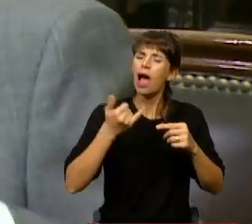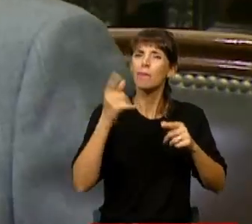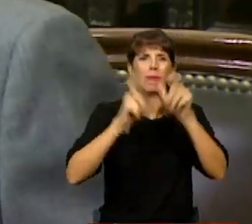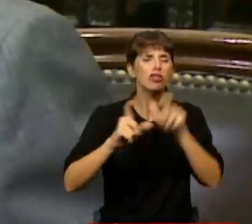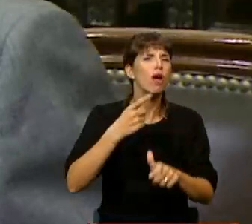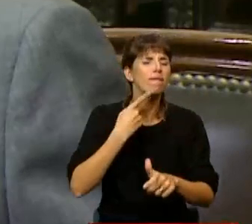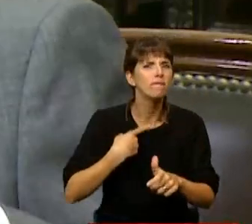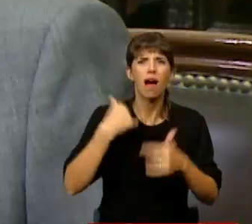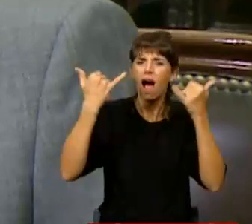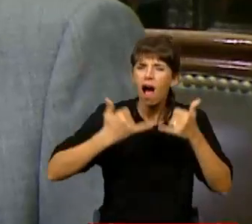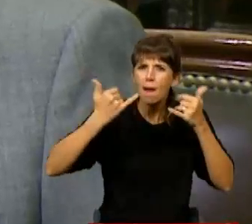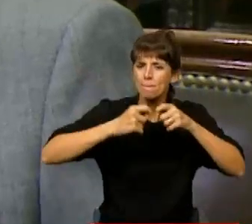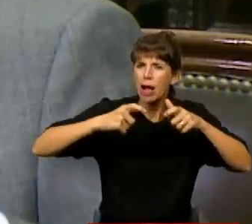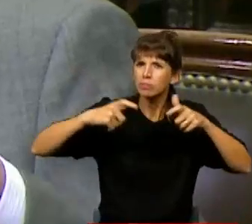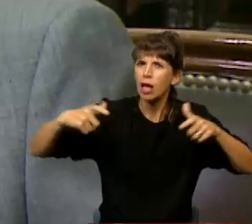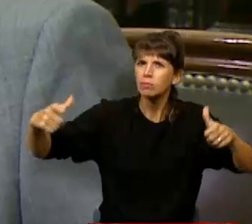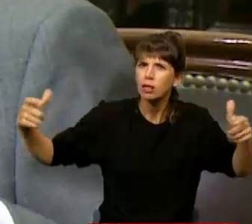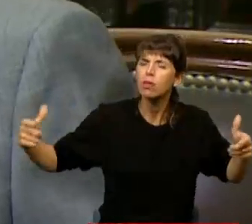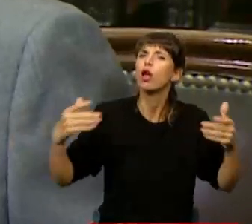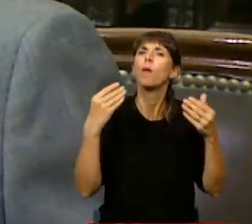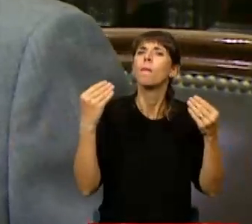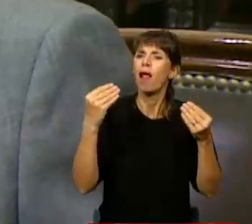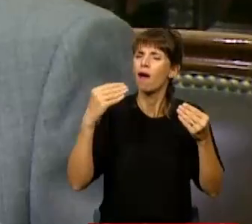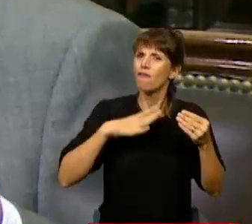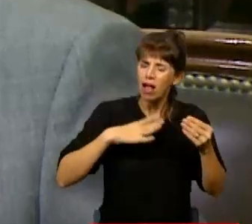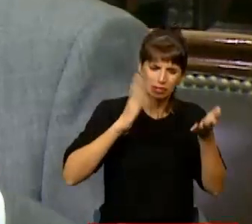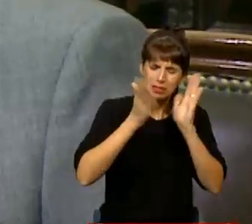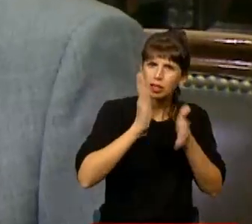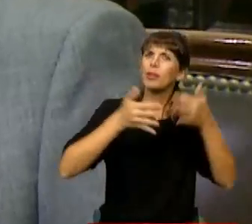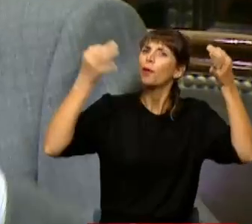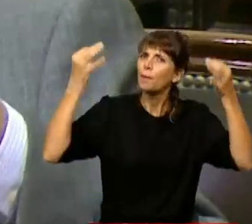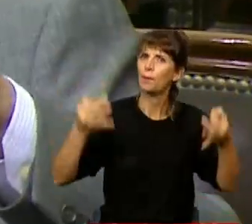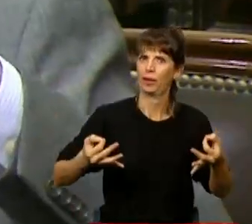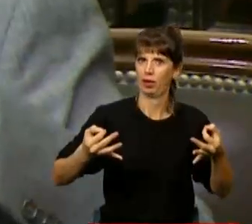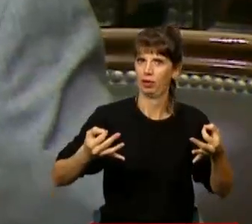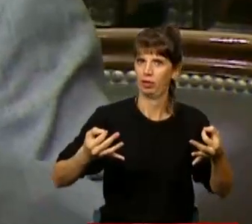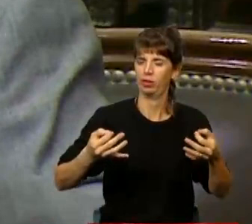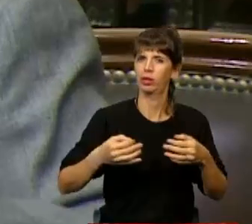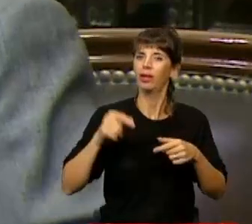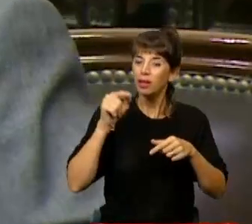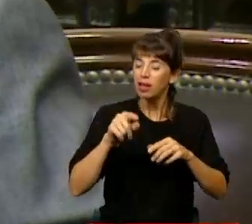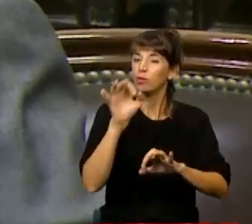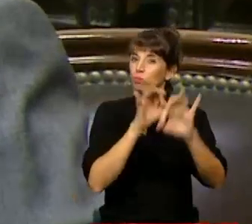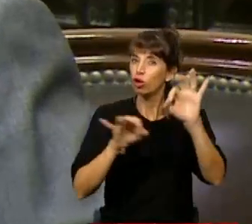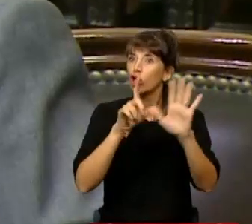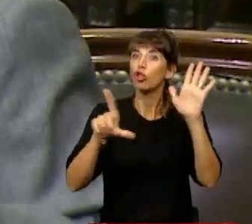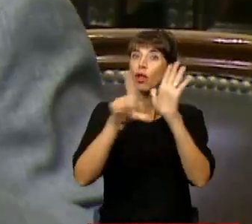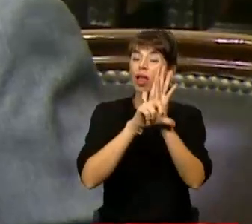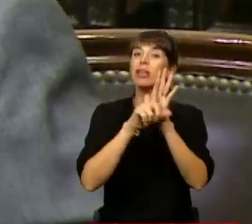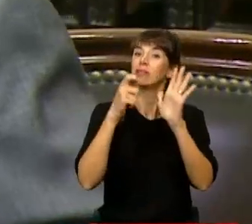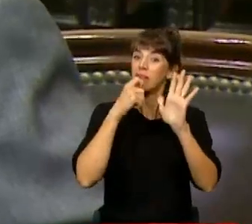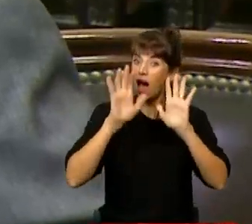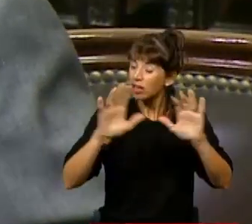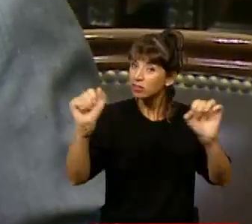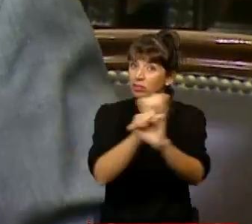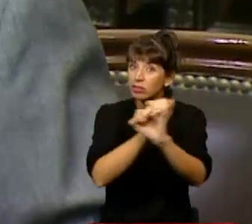más consumidores, para los cuales no tenemos un sistema de atención y que en la medida que este proyecto de ley se transforme en tal como se